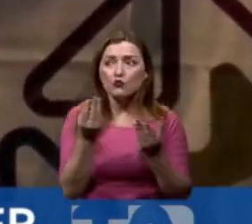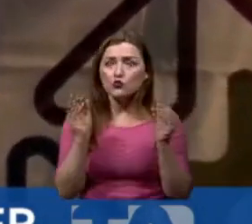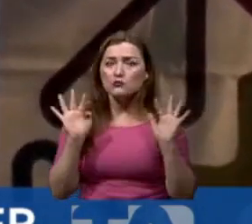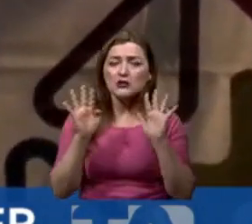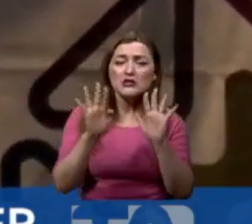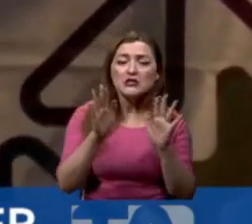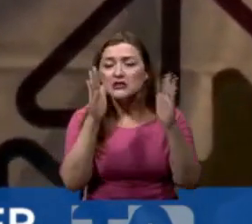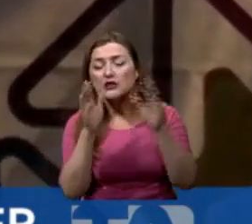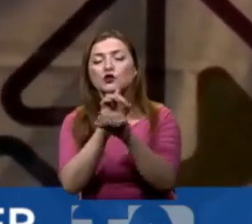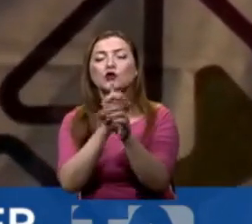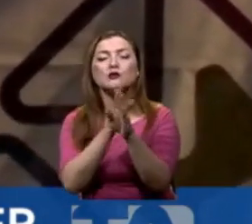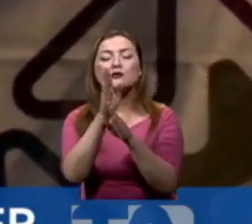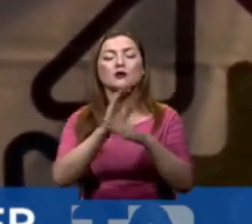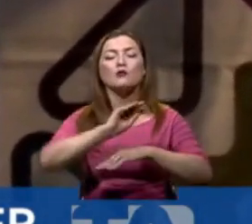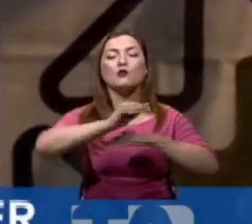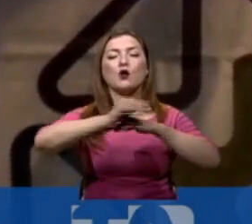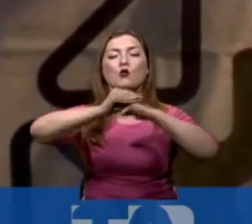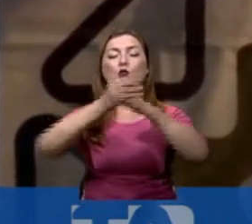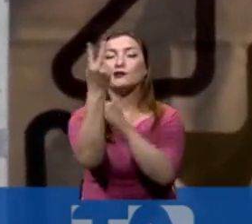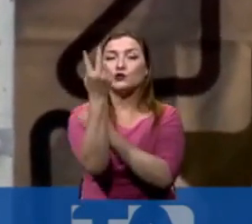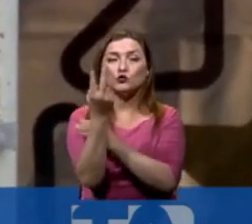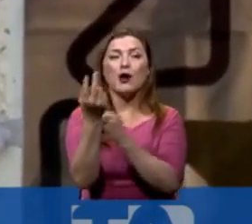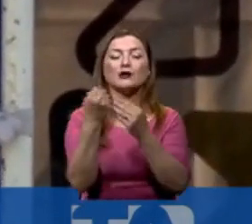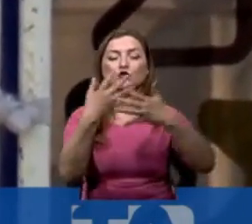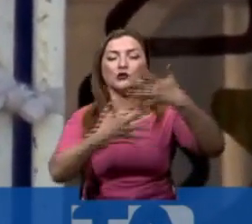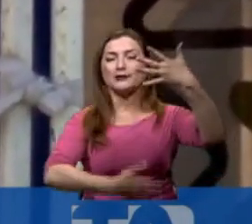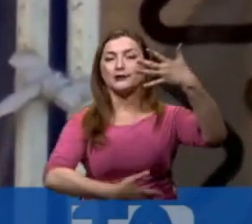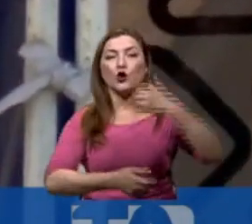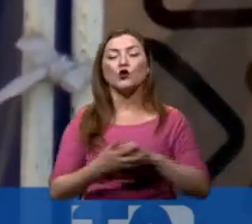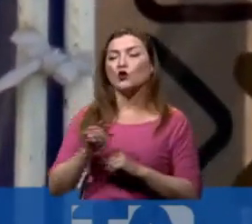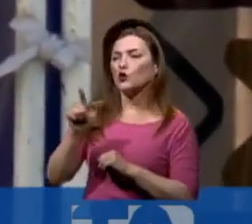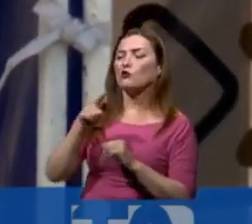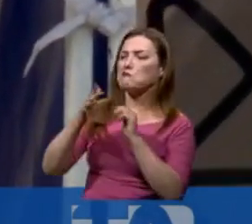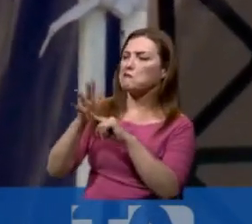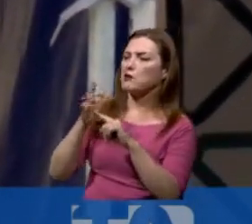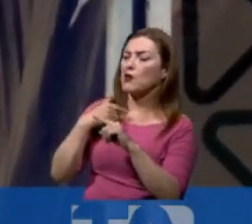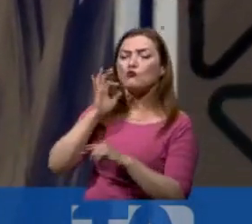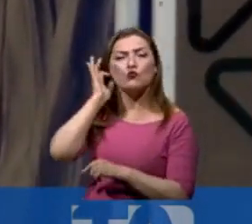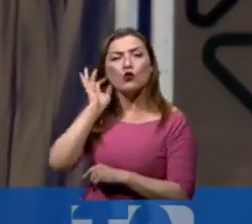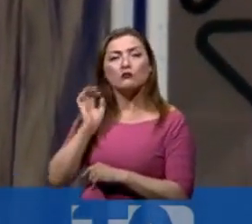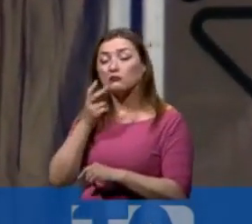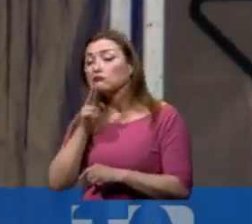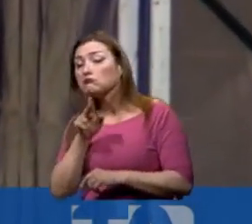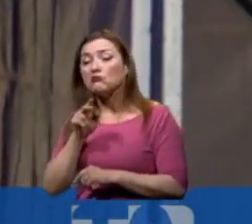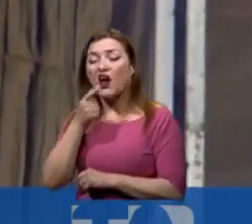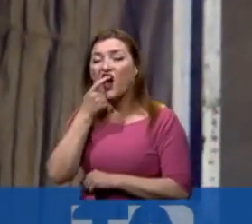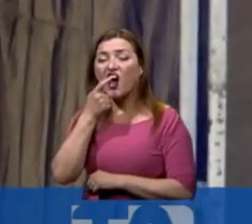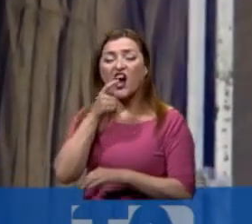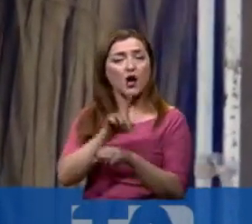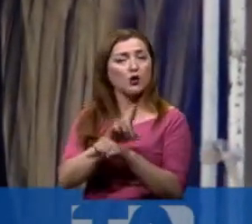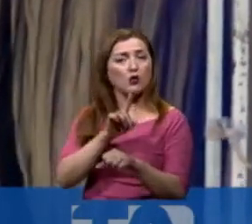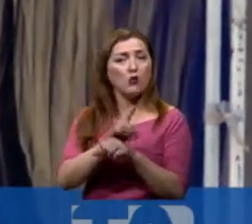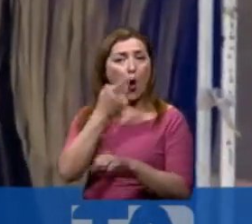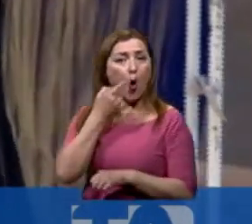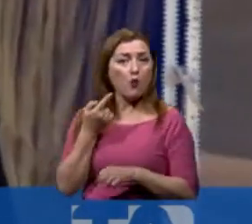decidimos incorporar este servicio. Es una feria enfocada para mujeres, pero por ejemplo aquí en el área de odontología vemos que se están haciendo también atender